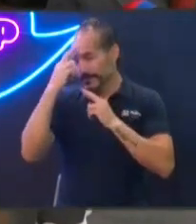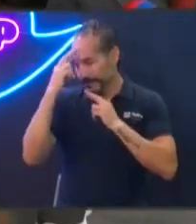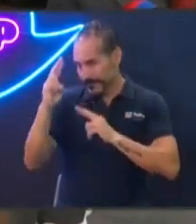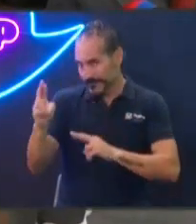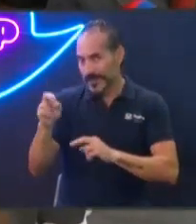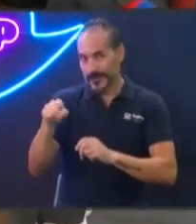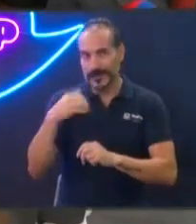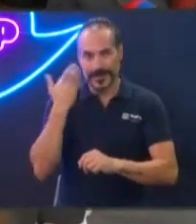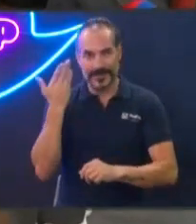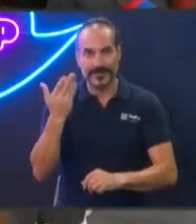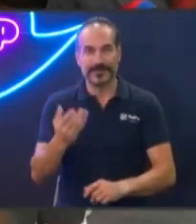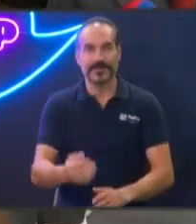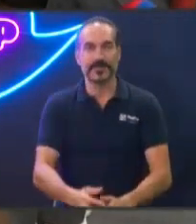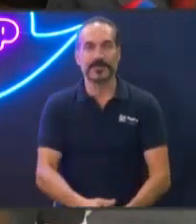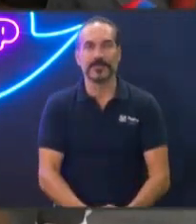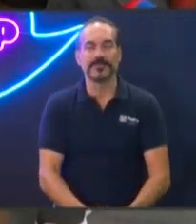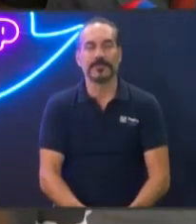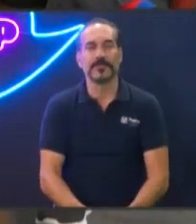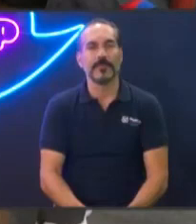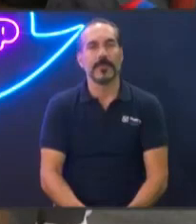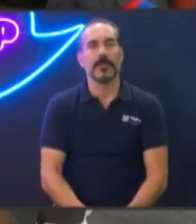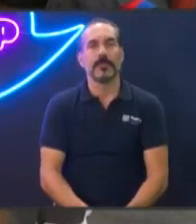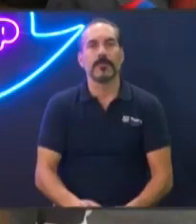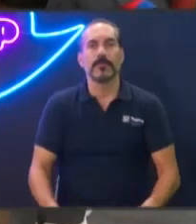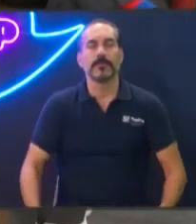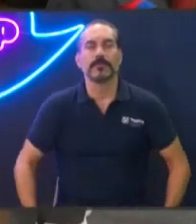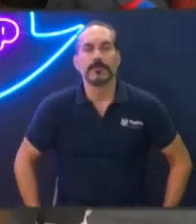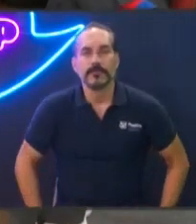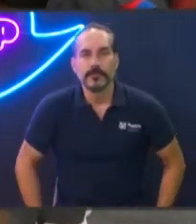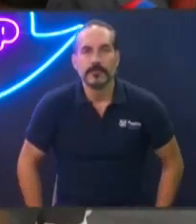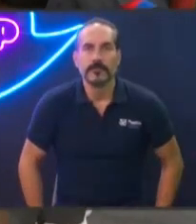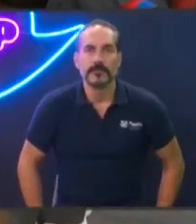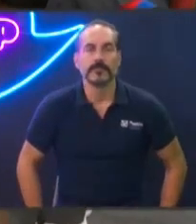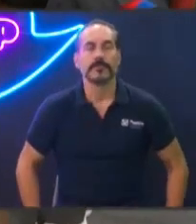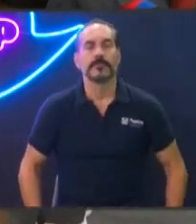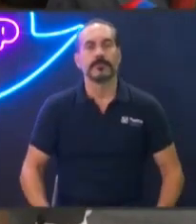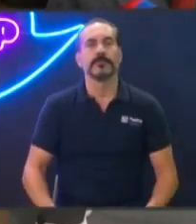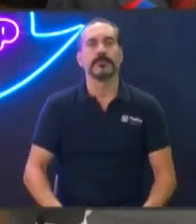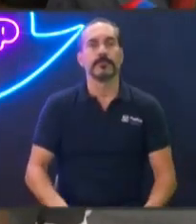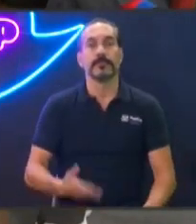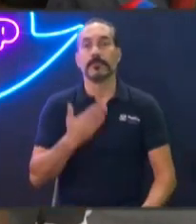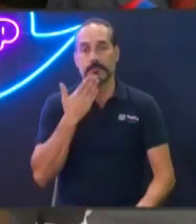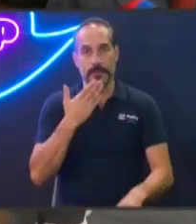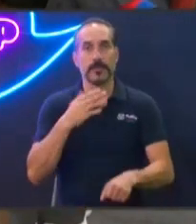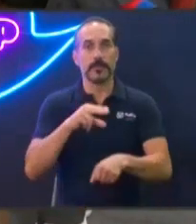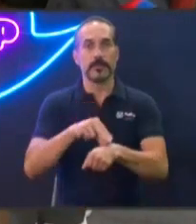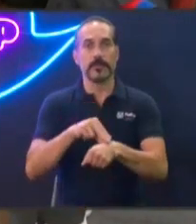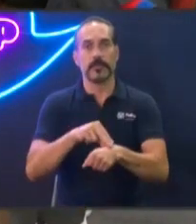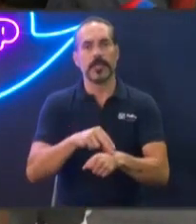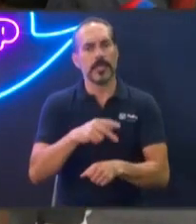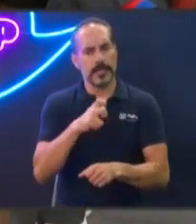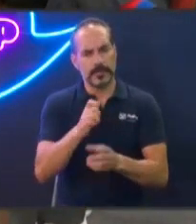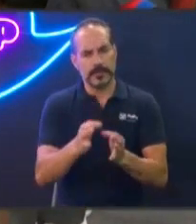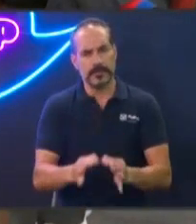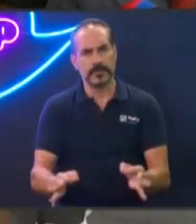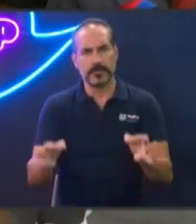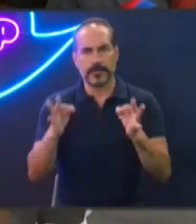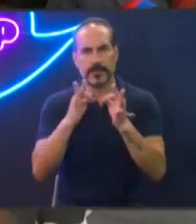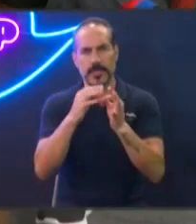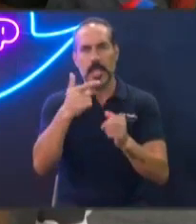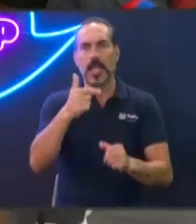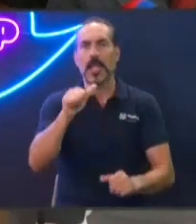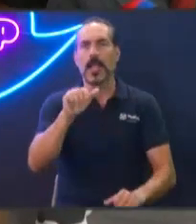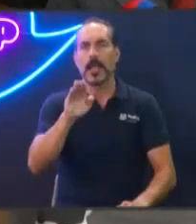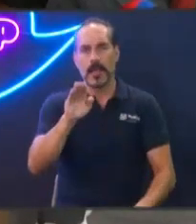satisfactorio Así es este doctor este Miguel y creo que esta parte es muy importante eh que pues Gabi no me no me